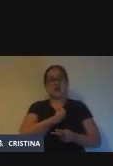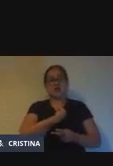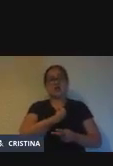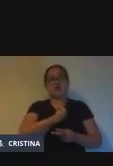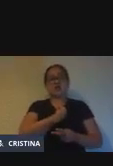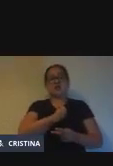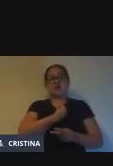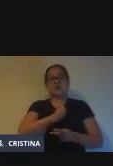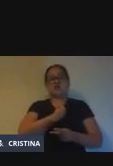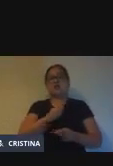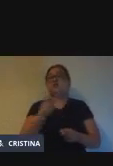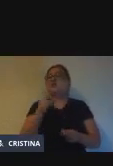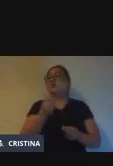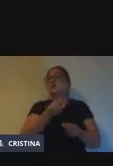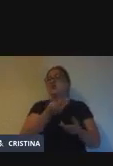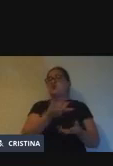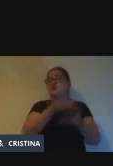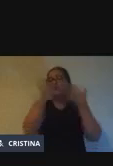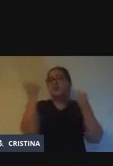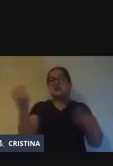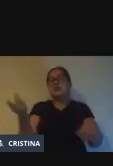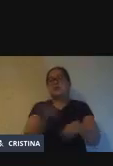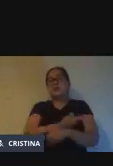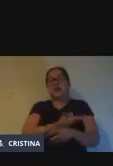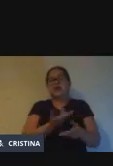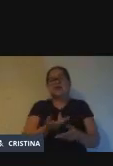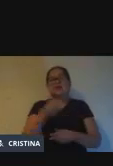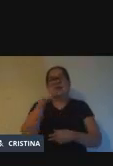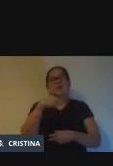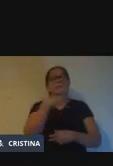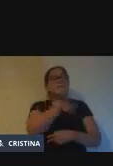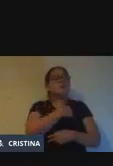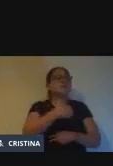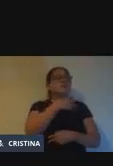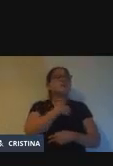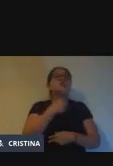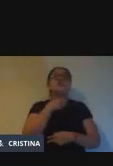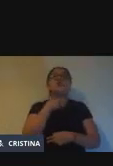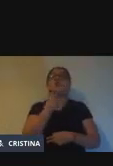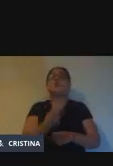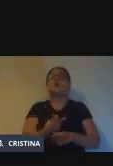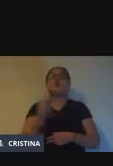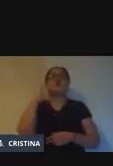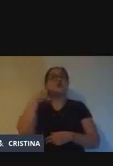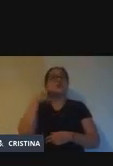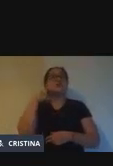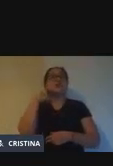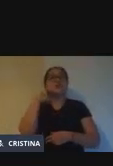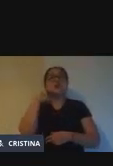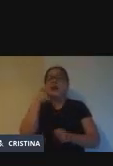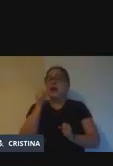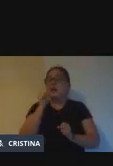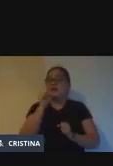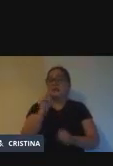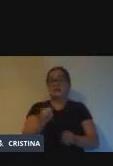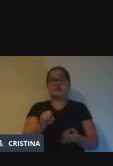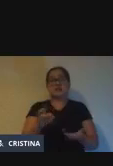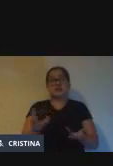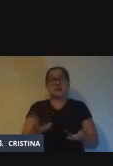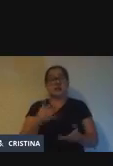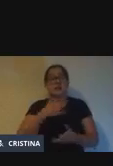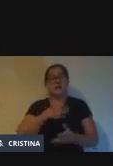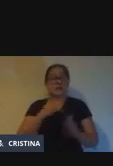me está pasando, que ya de verdad la voz de mis hijos, o ya el hecho de estar en así las paredes de mi casa,